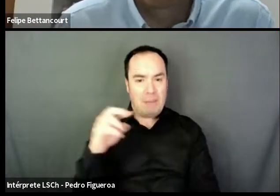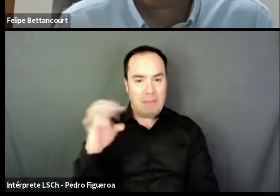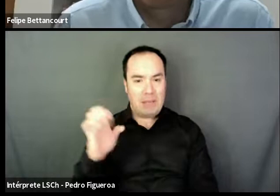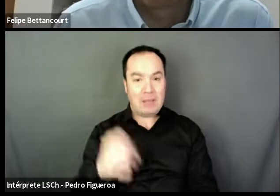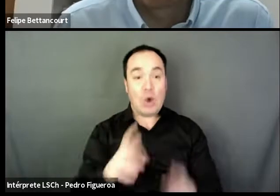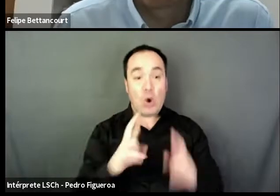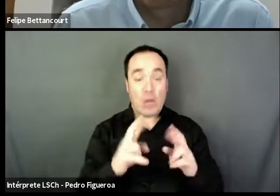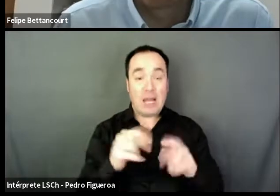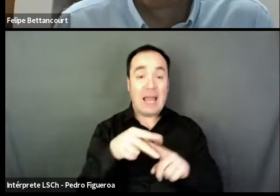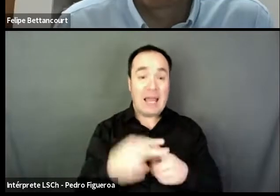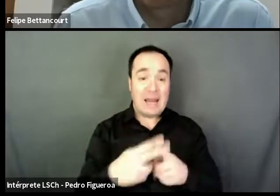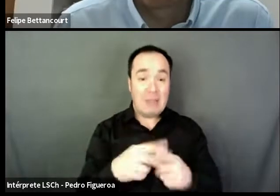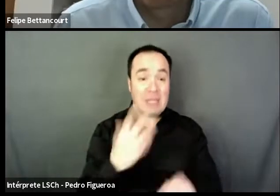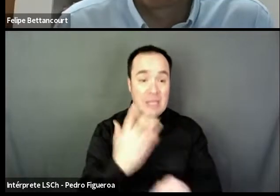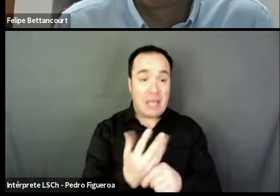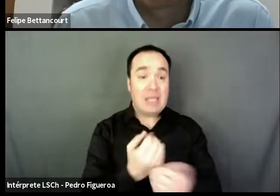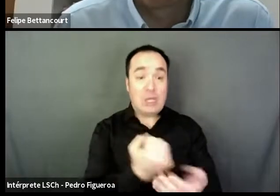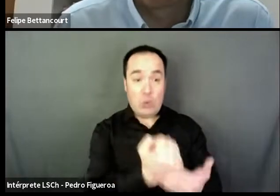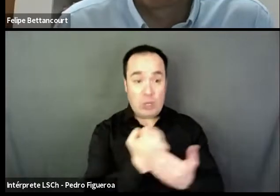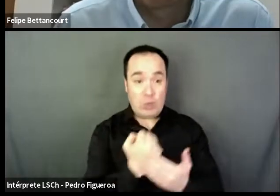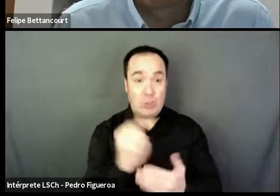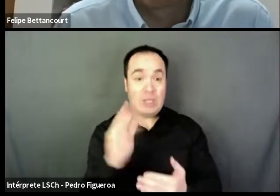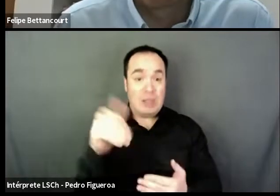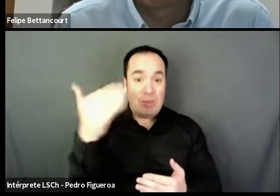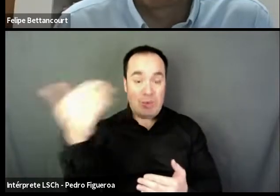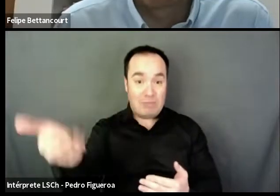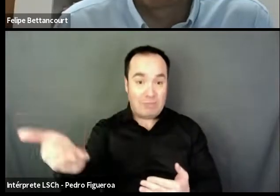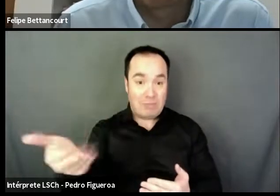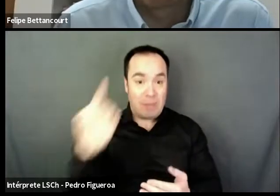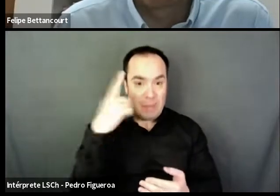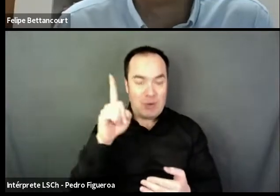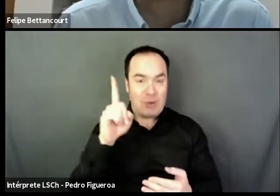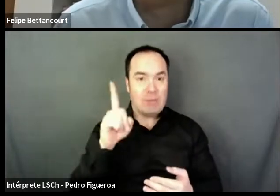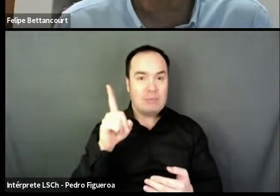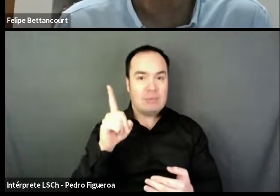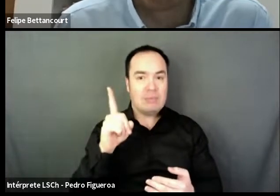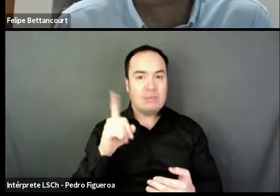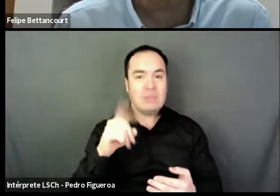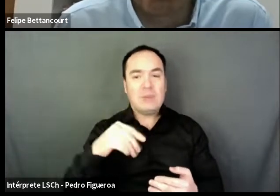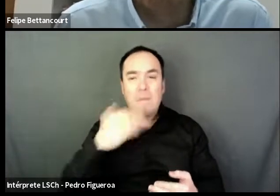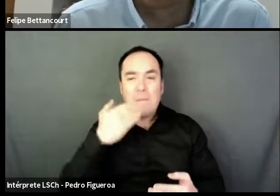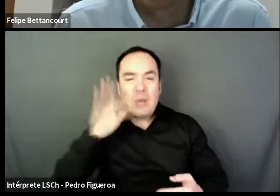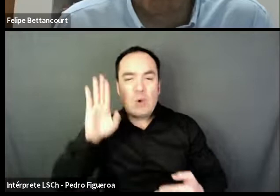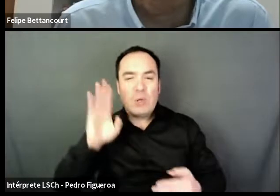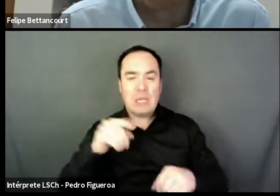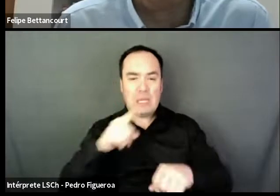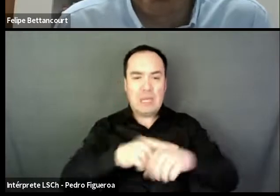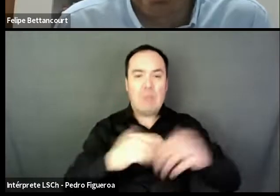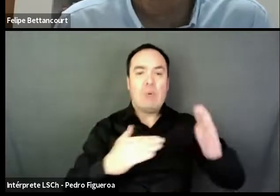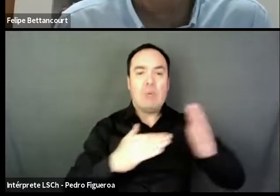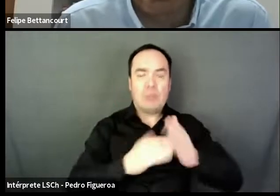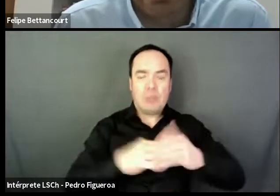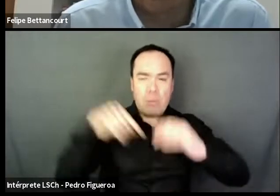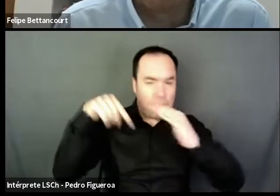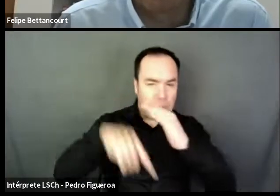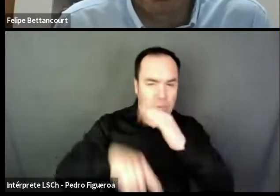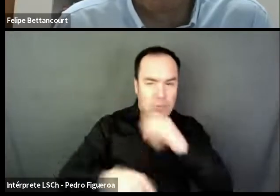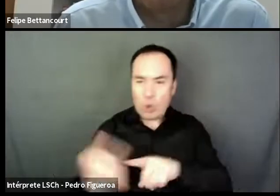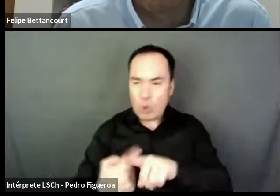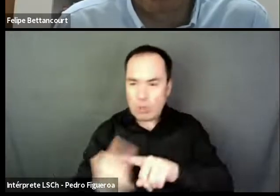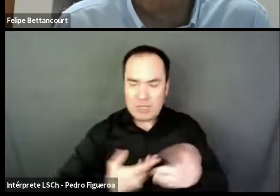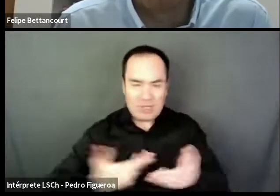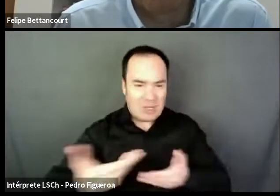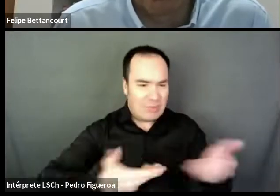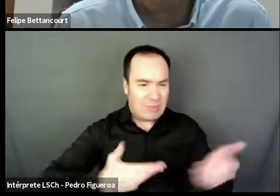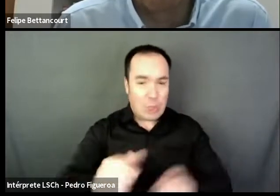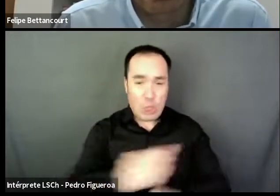nos ayuden para llegar a gran escala pero pero finalmente no hay como una conversación con tiempo profunda cierto pero no podemos llegar a todos así